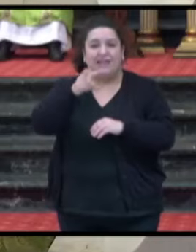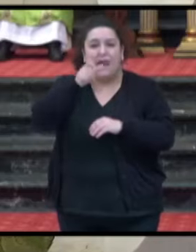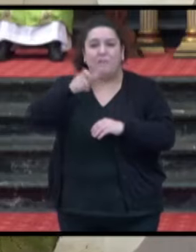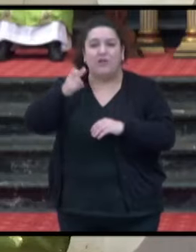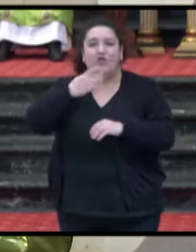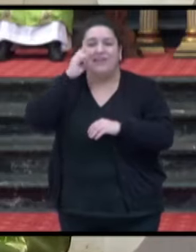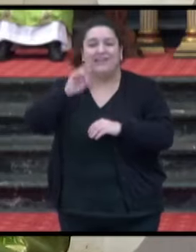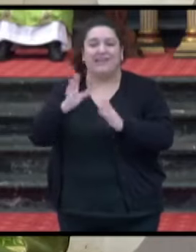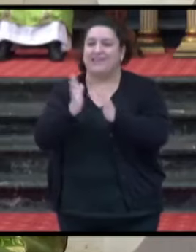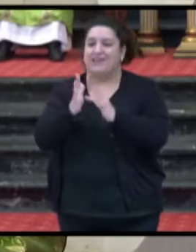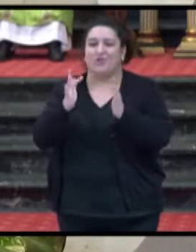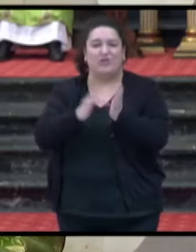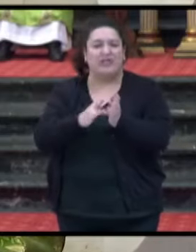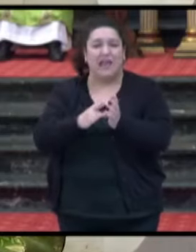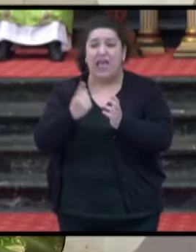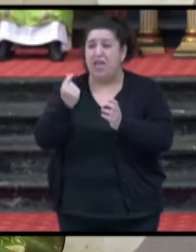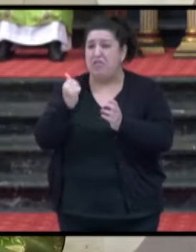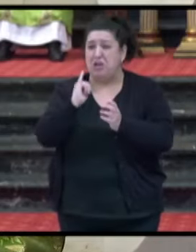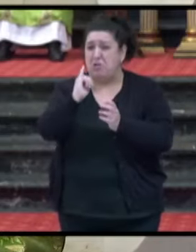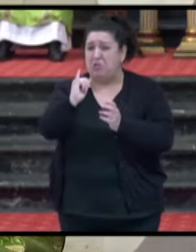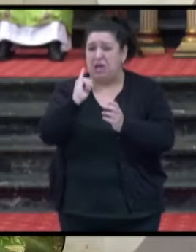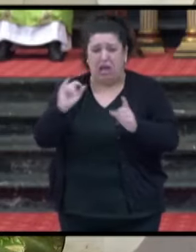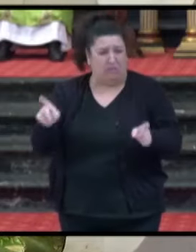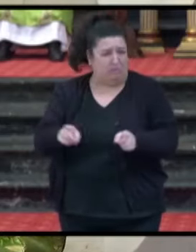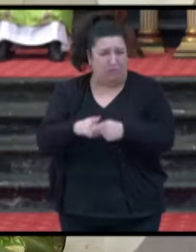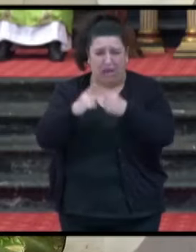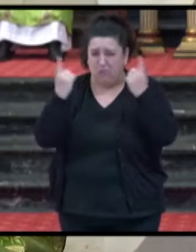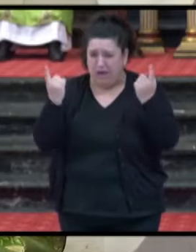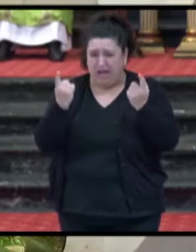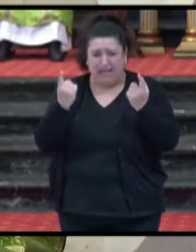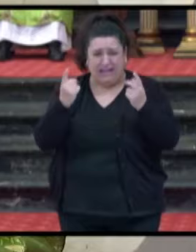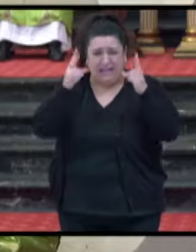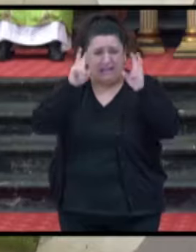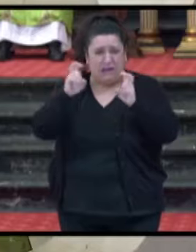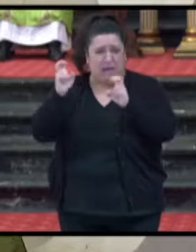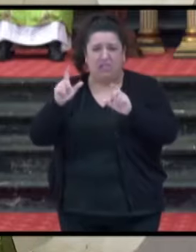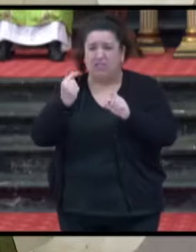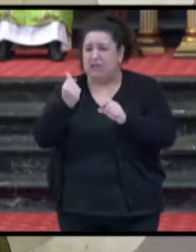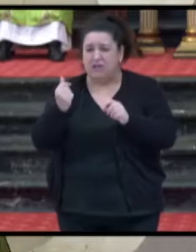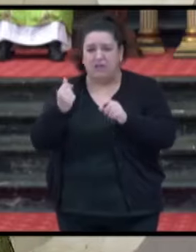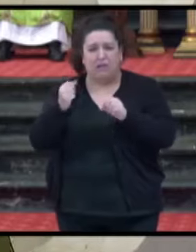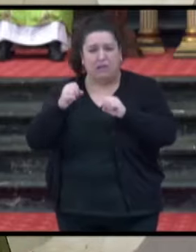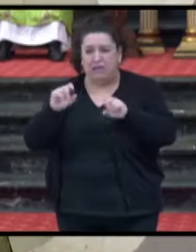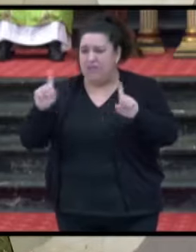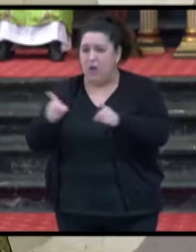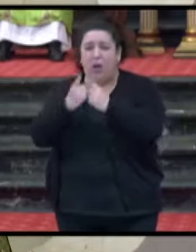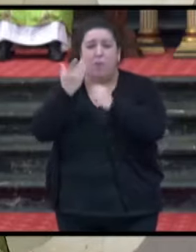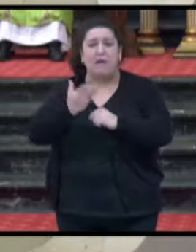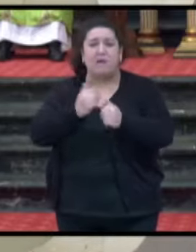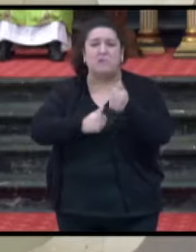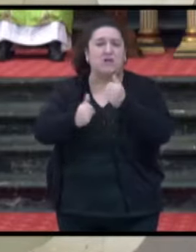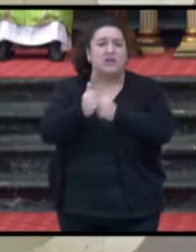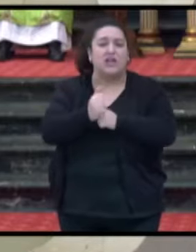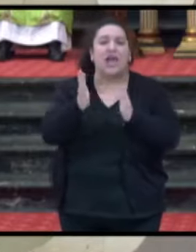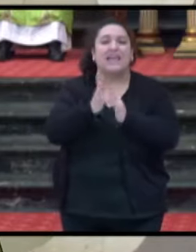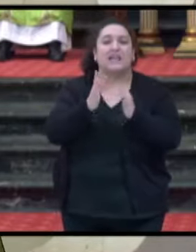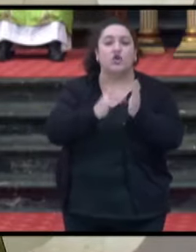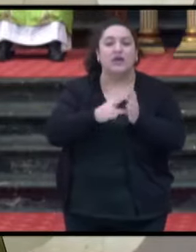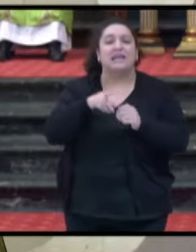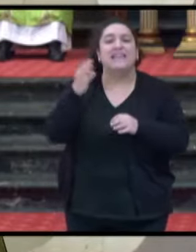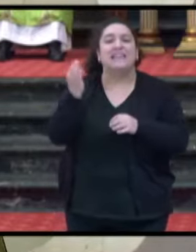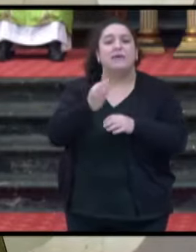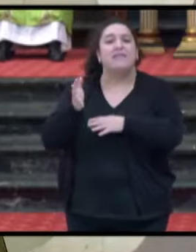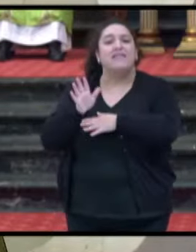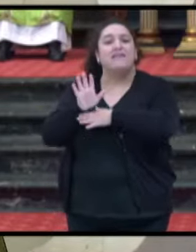dinero que acumule por un concepto por otro y eso tiene que verse porque ese es el anuncio del